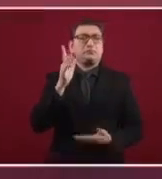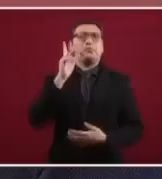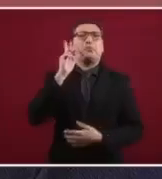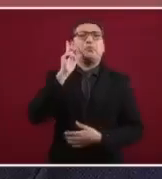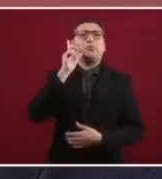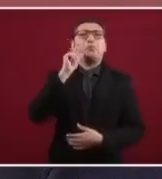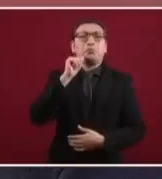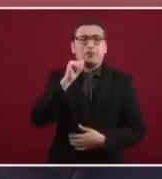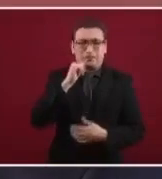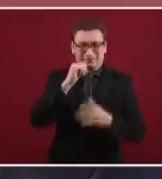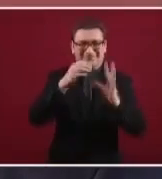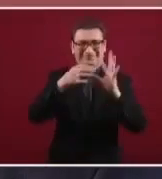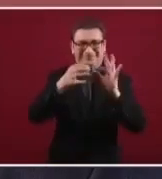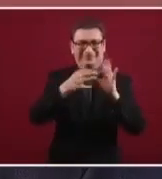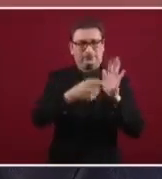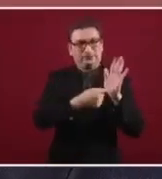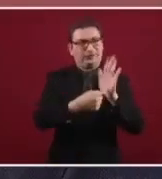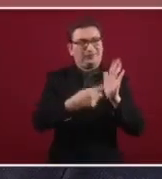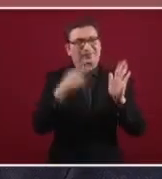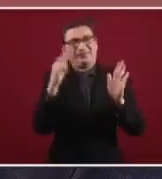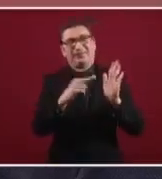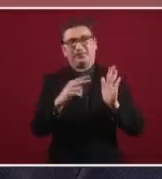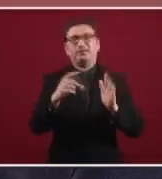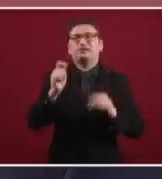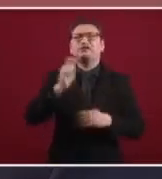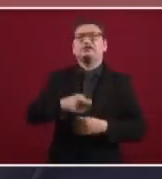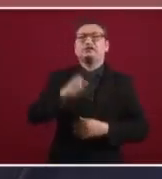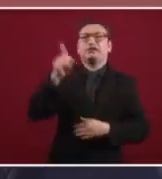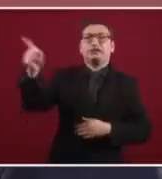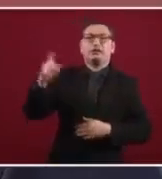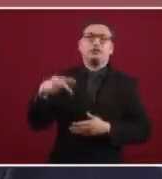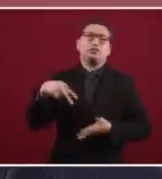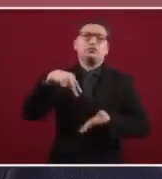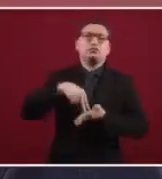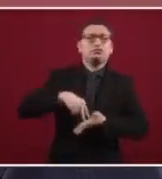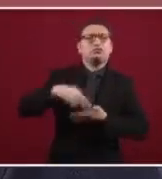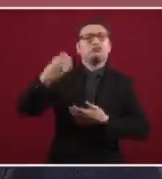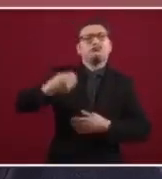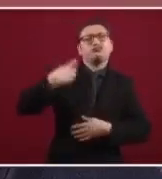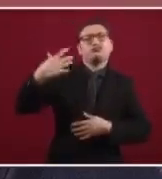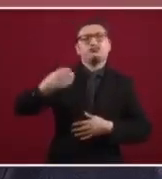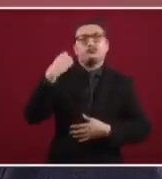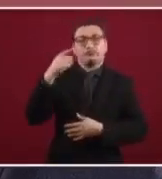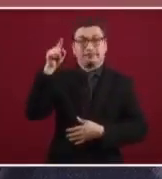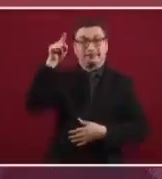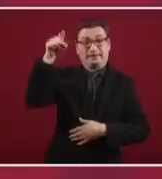voy a pasar el fragmento de su discurso en la ONU.